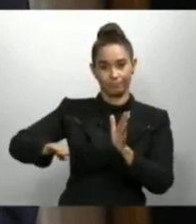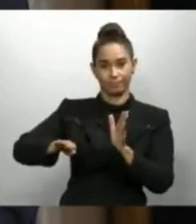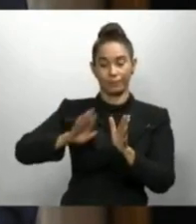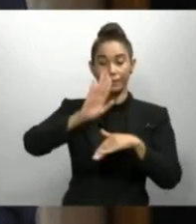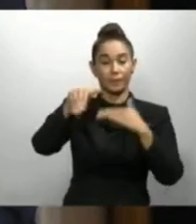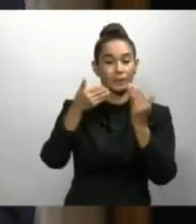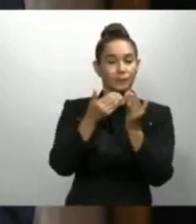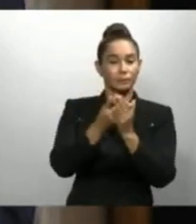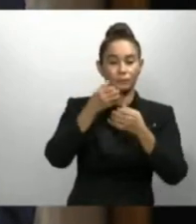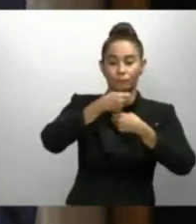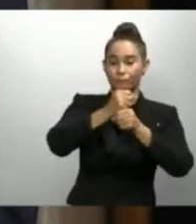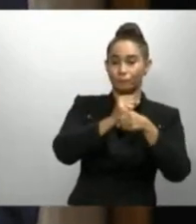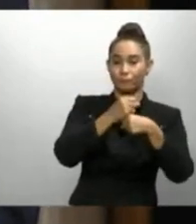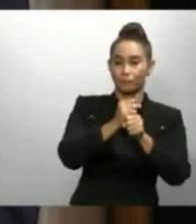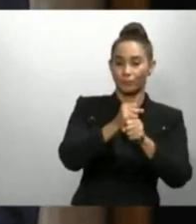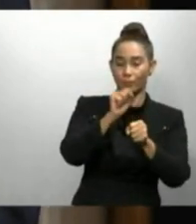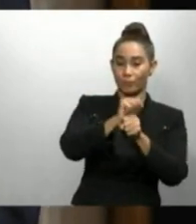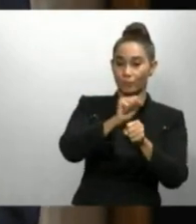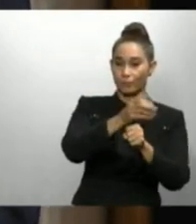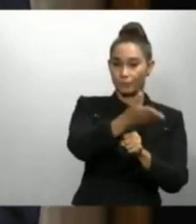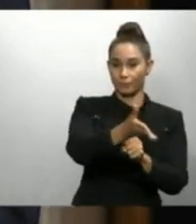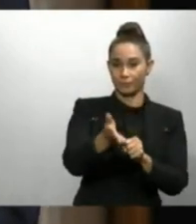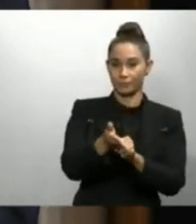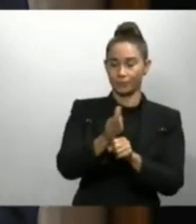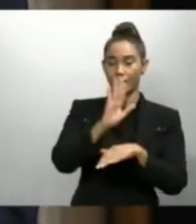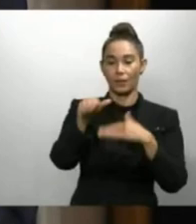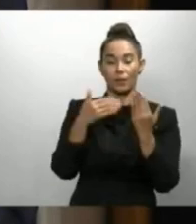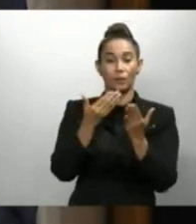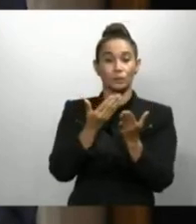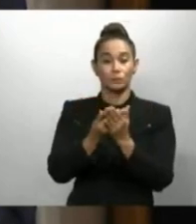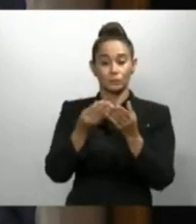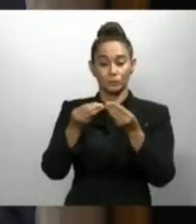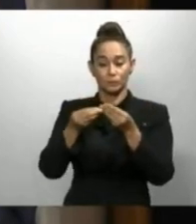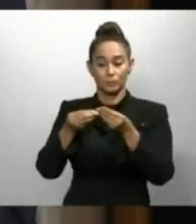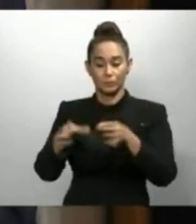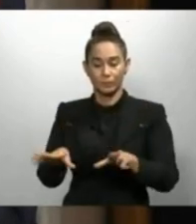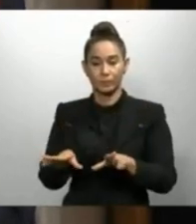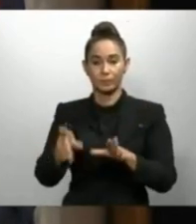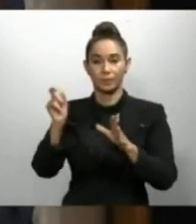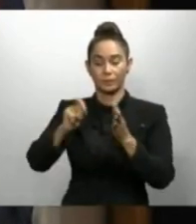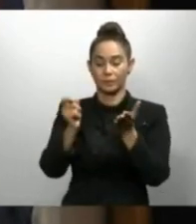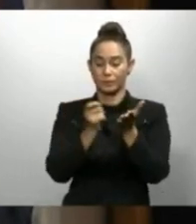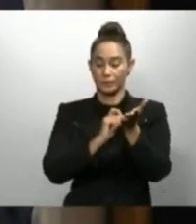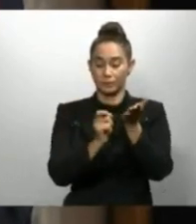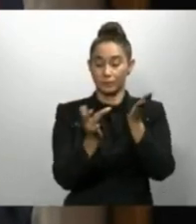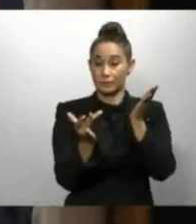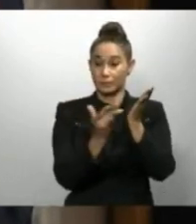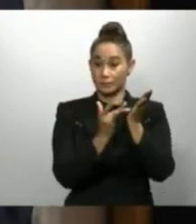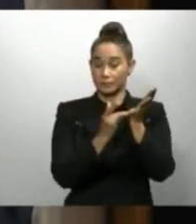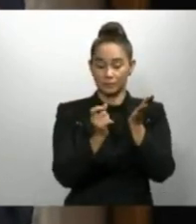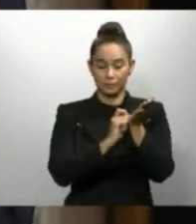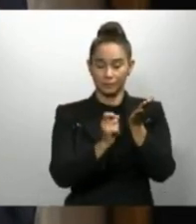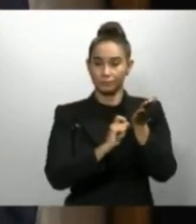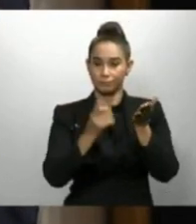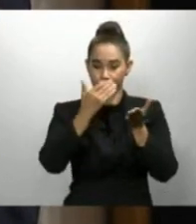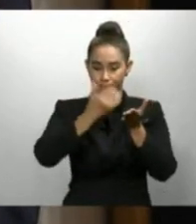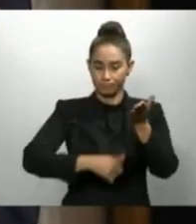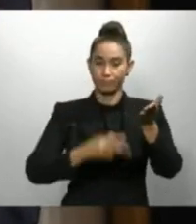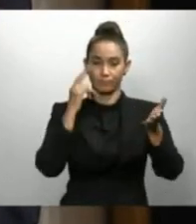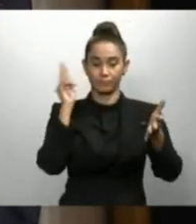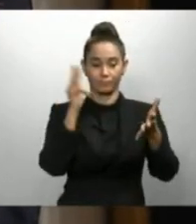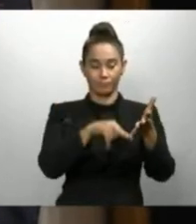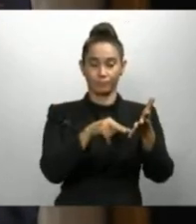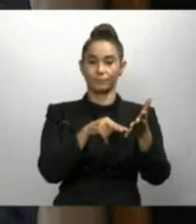tipo de estos productos. Toda merma o pérdida debe estar técnicamente justificada